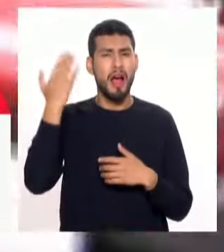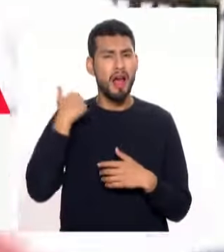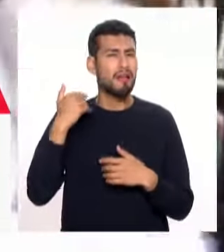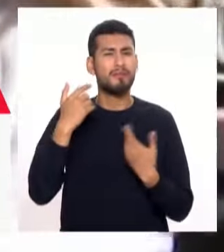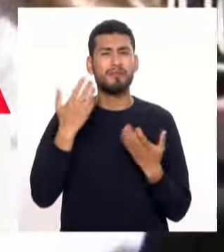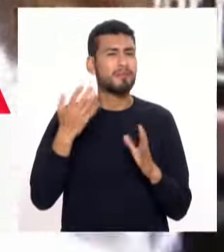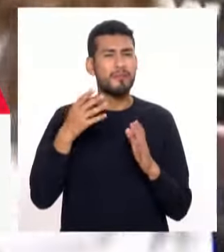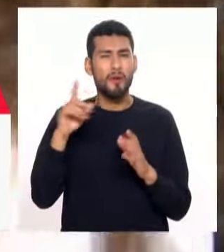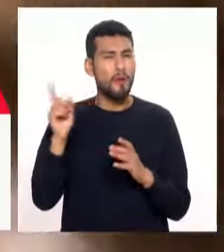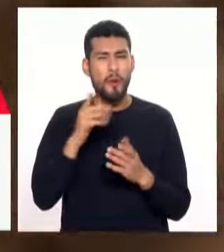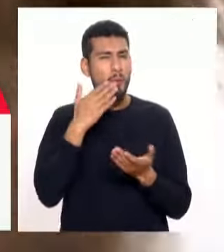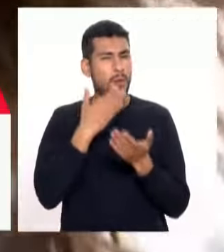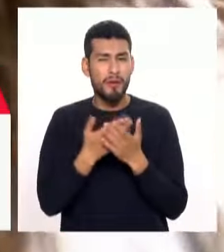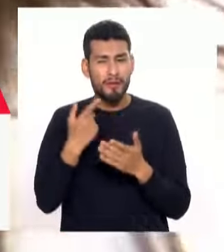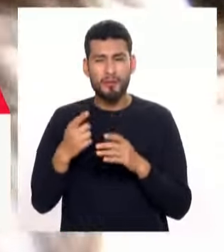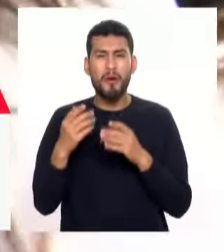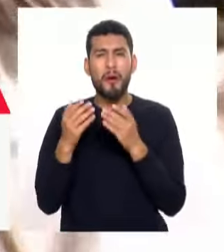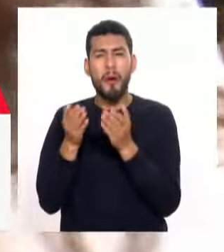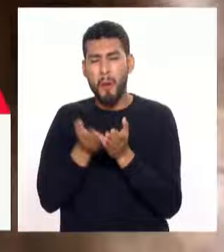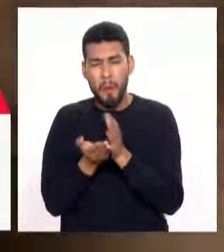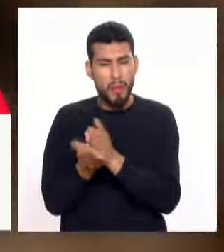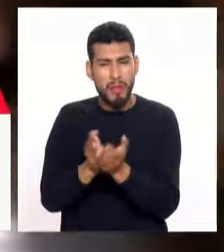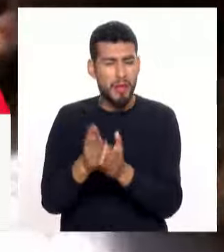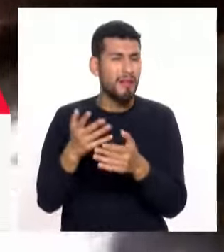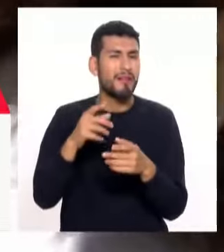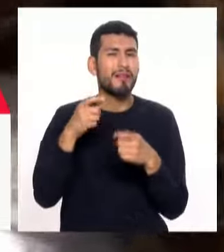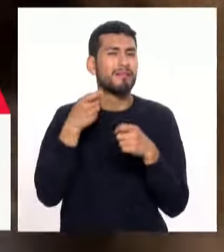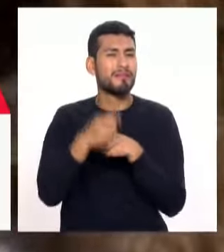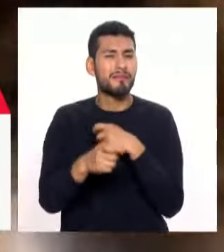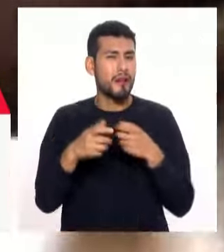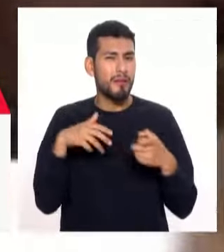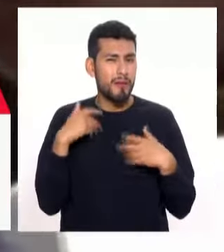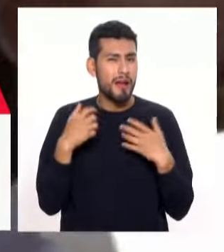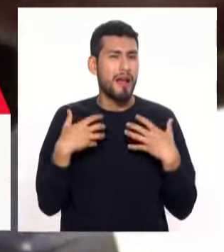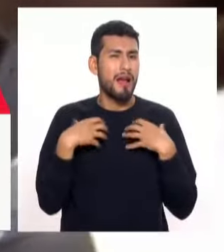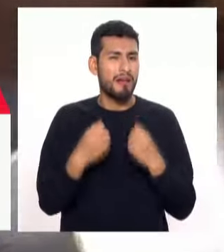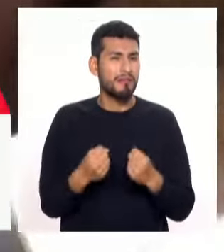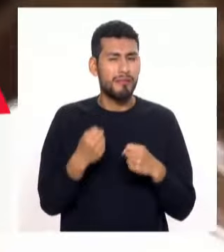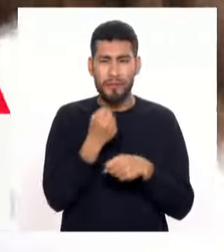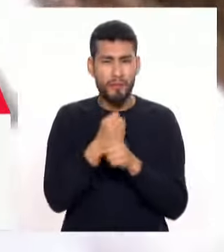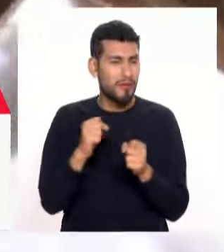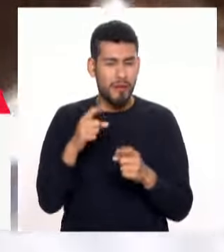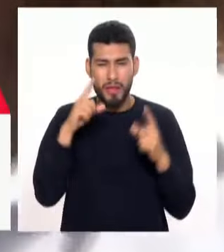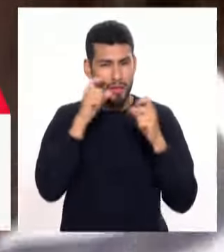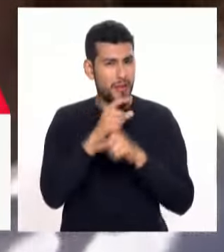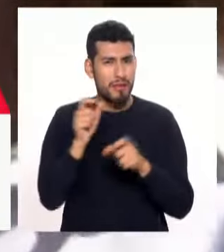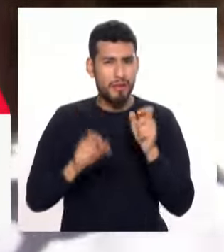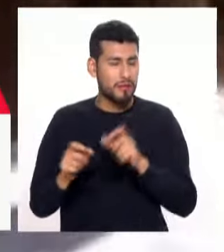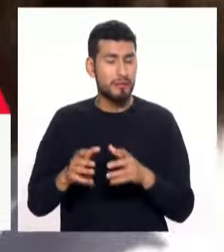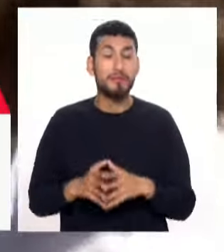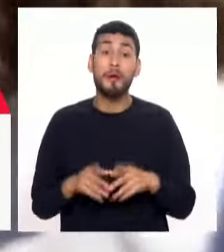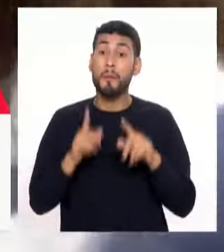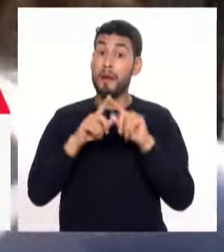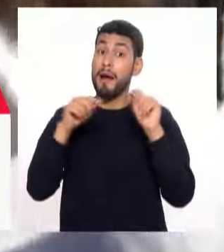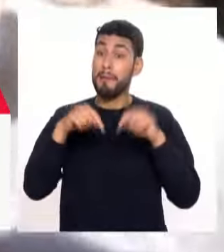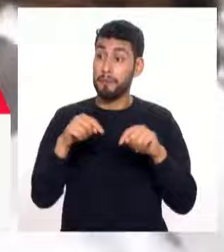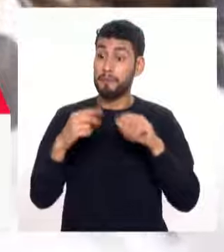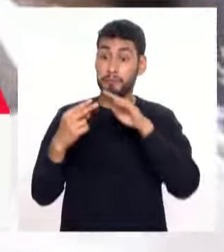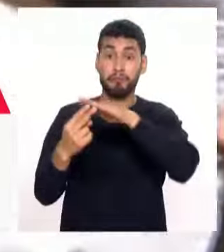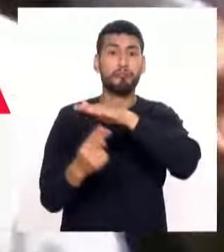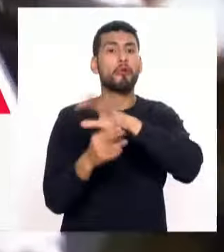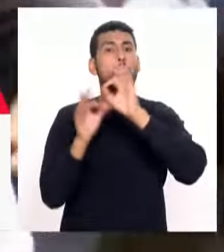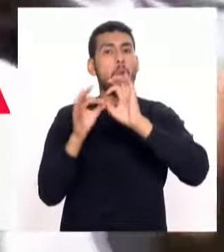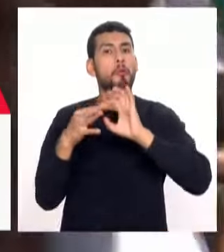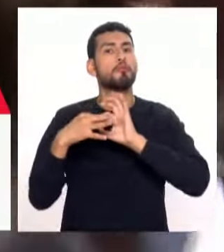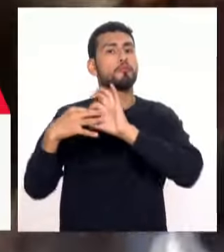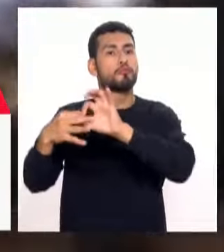y cruzando el río Embados, pero que afectaba la seguridad, como muy bien lo ha expresado, de las personas. Pero creo que esto permite la